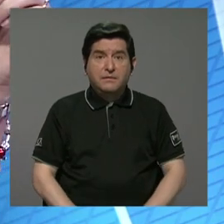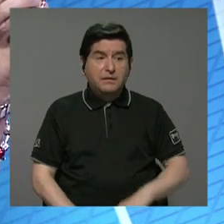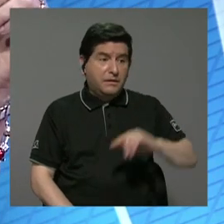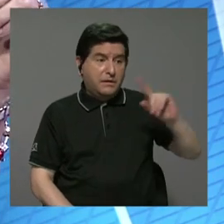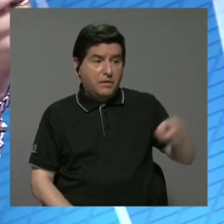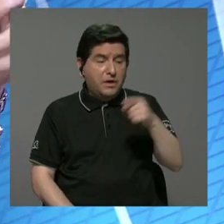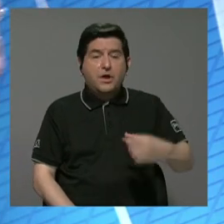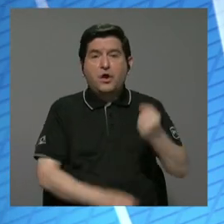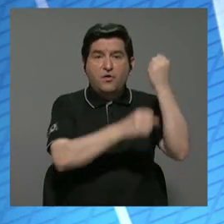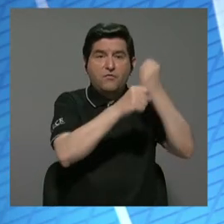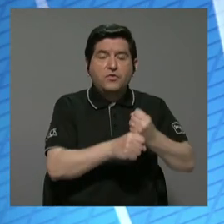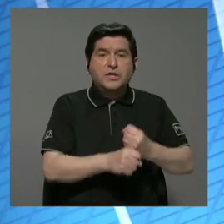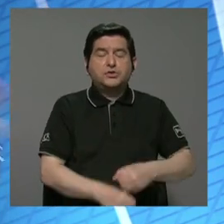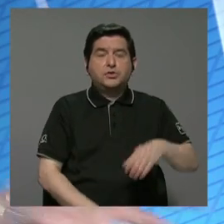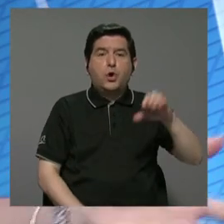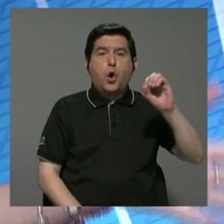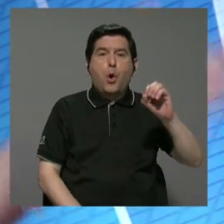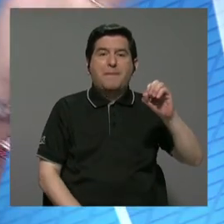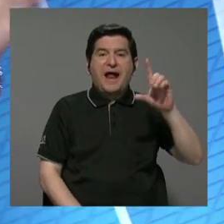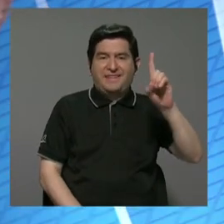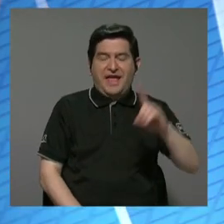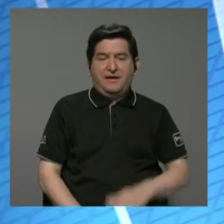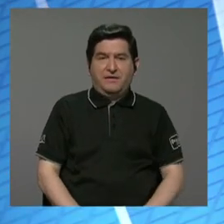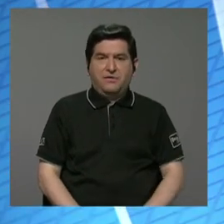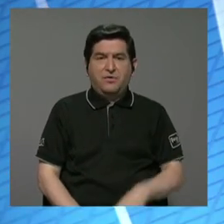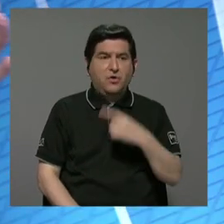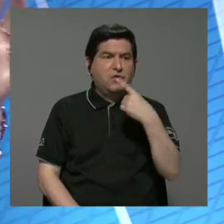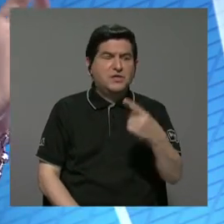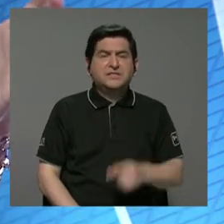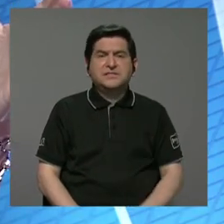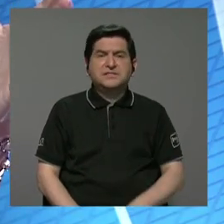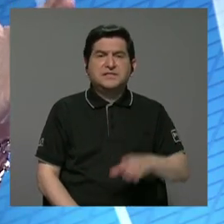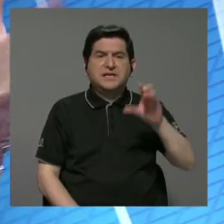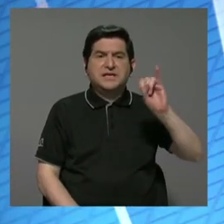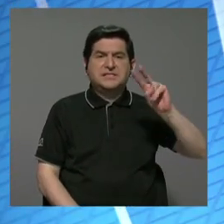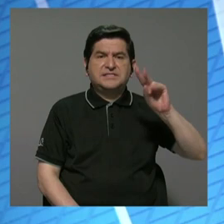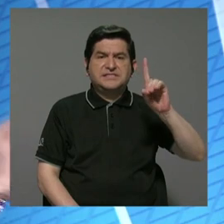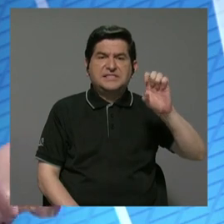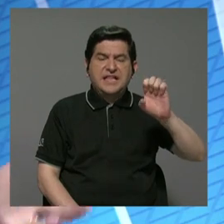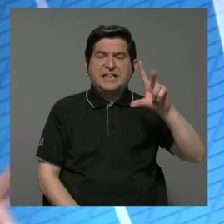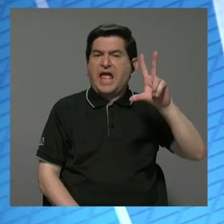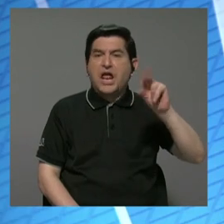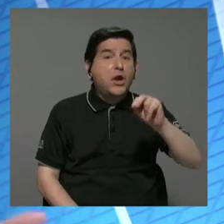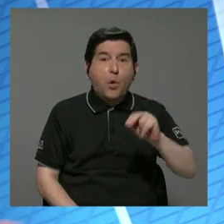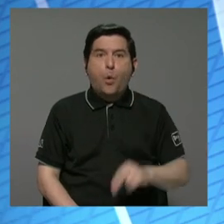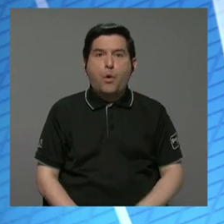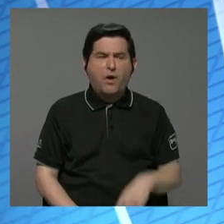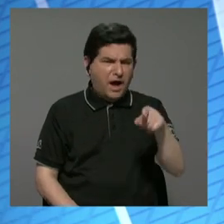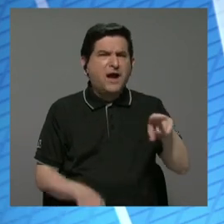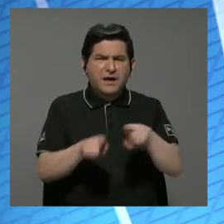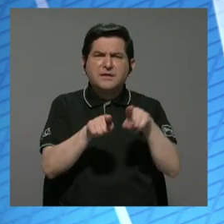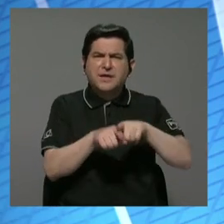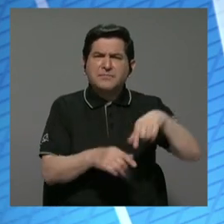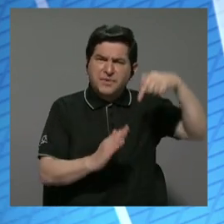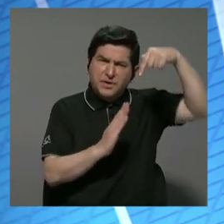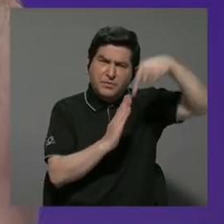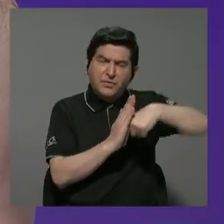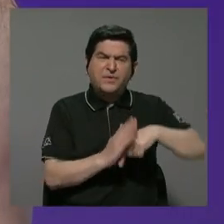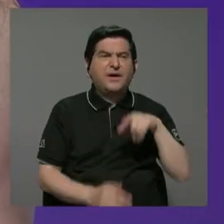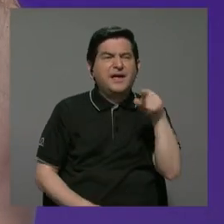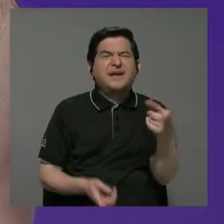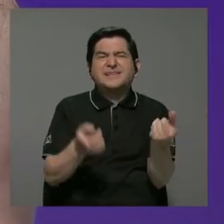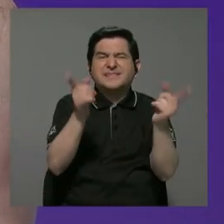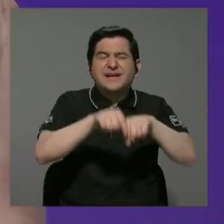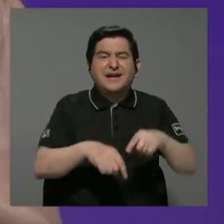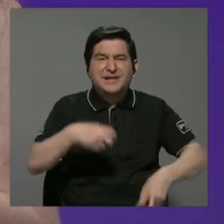a la Fundación Omar Dengo, ¿verdad?, plantean que Sinde no, ahí también hay un trasfondo. Ahí el trasfondo es